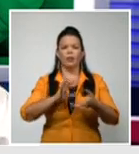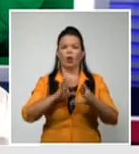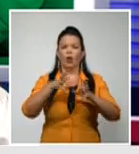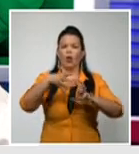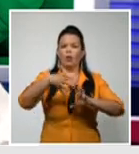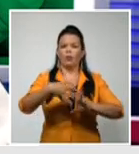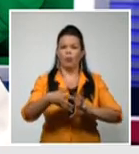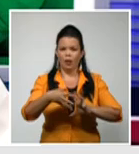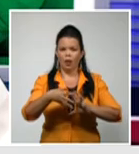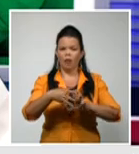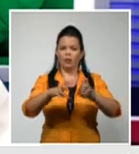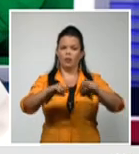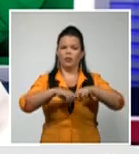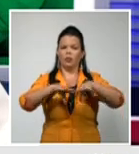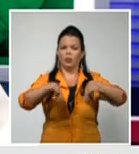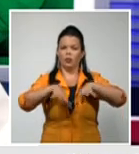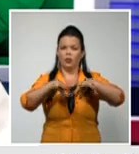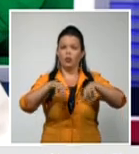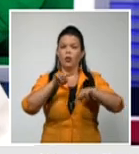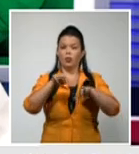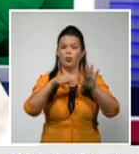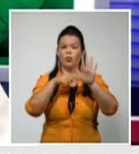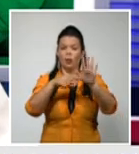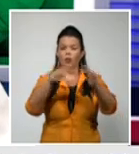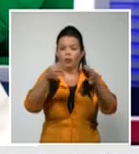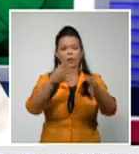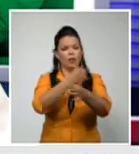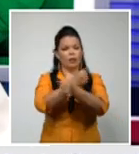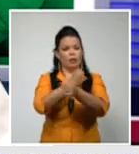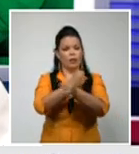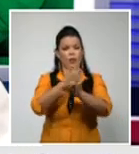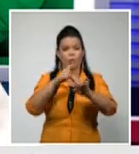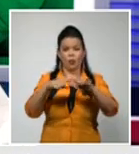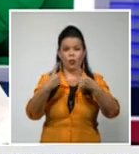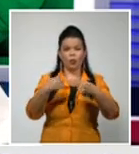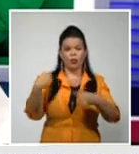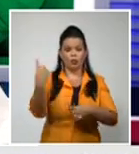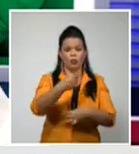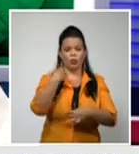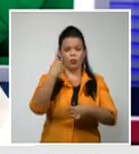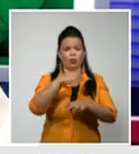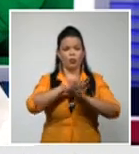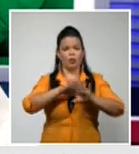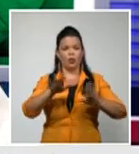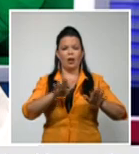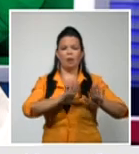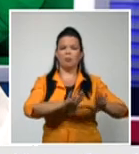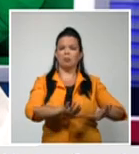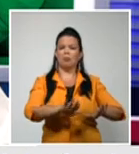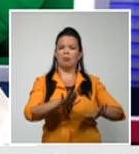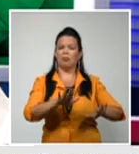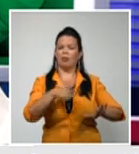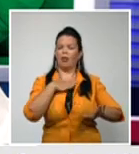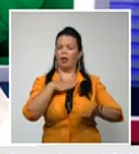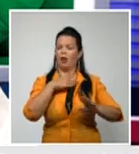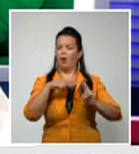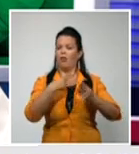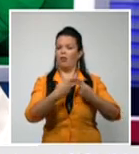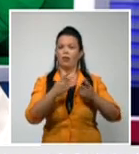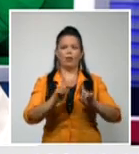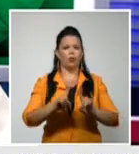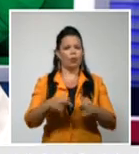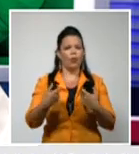esta enfermedad y lo riesgoso, por lo que no se puede descuidar ni un tantico así, como